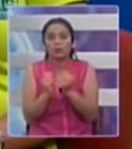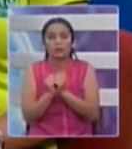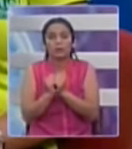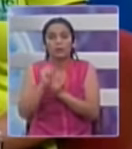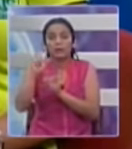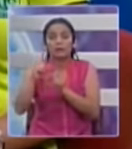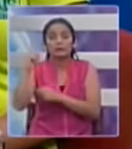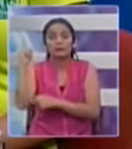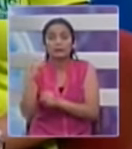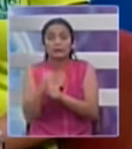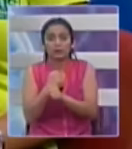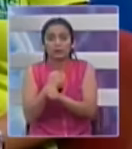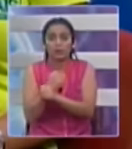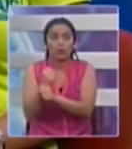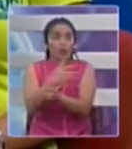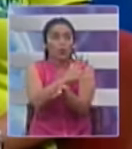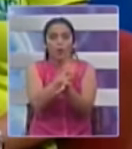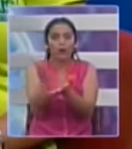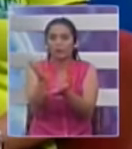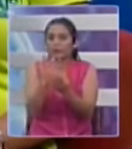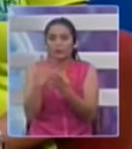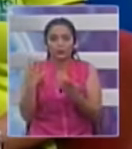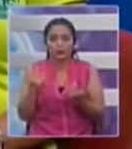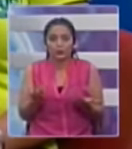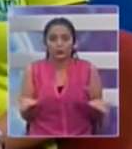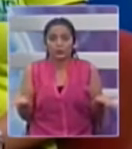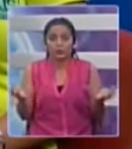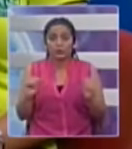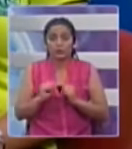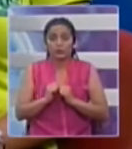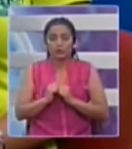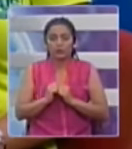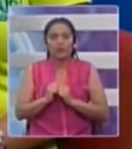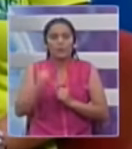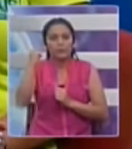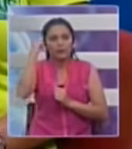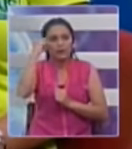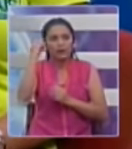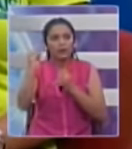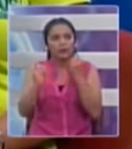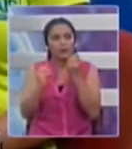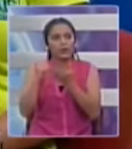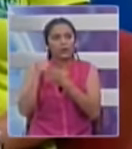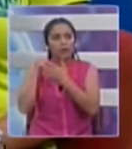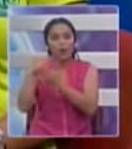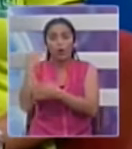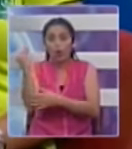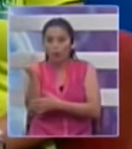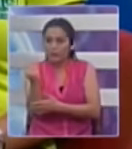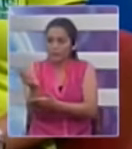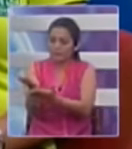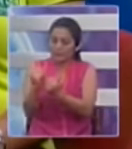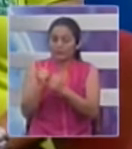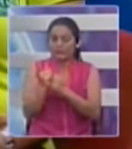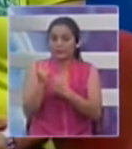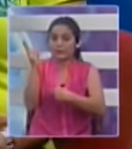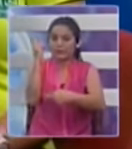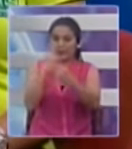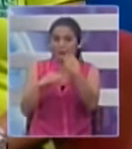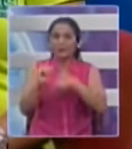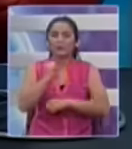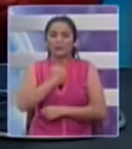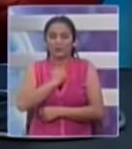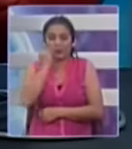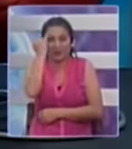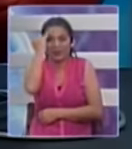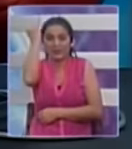mayor demanda y el mayor indicador de desempleo, hacer que estos jóvenes accedan al emprendimiento, para lo cual Lenín Moreno ha